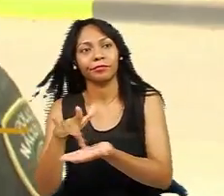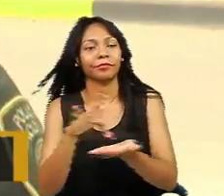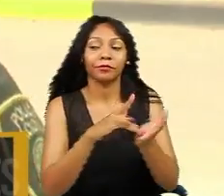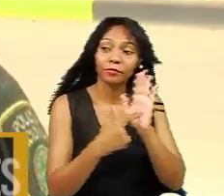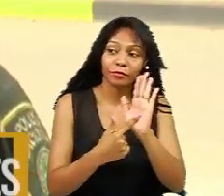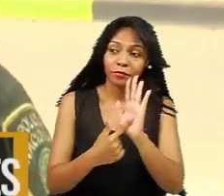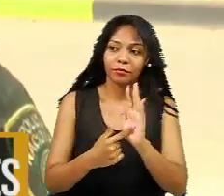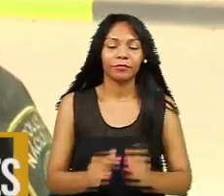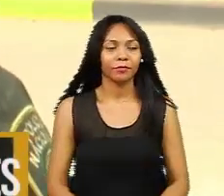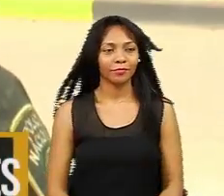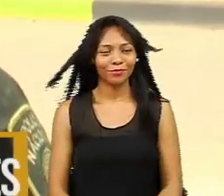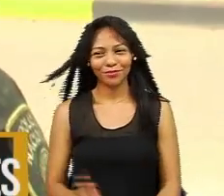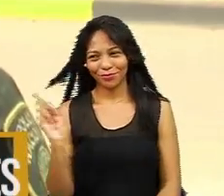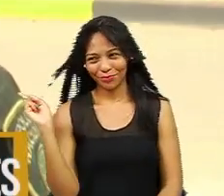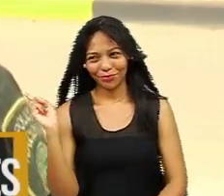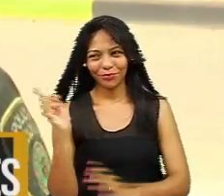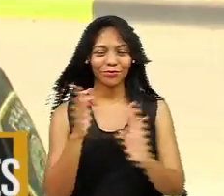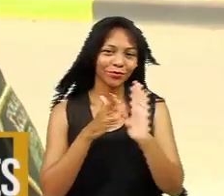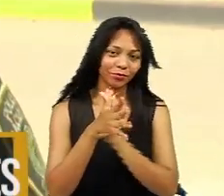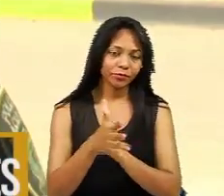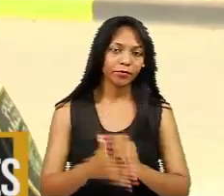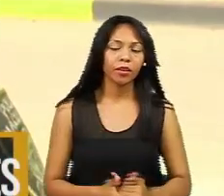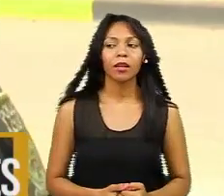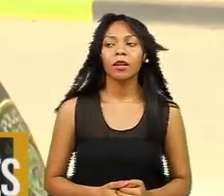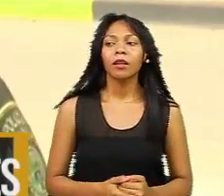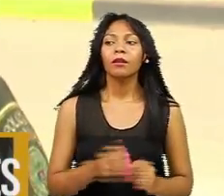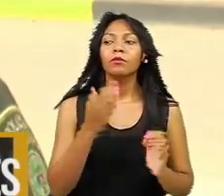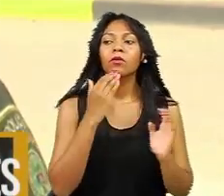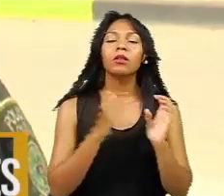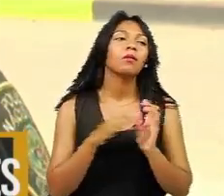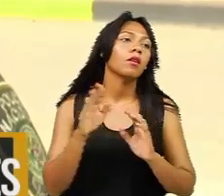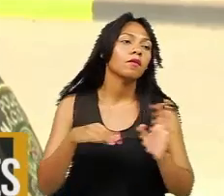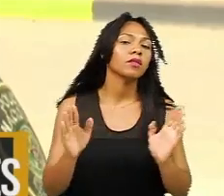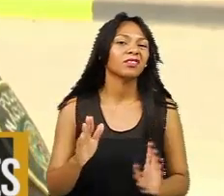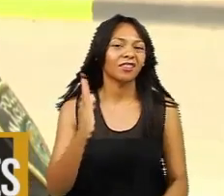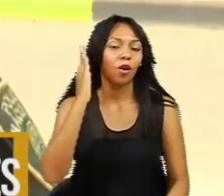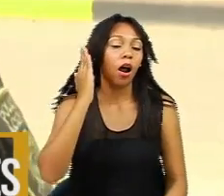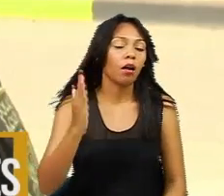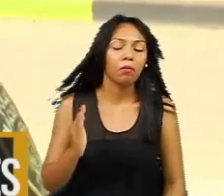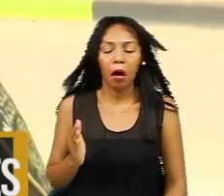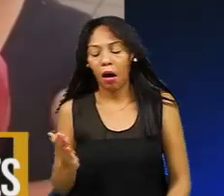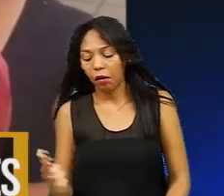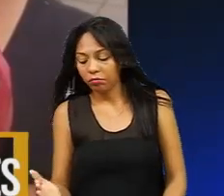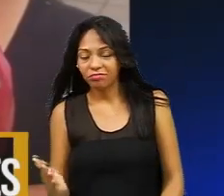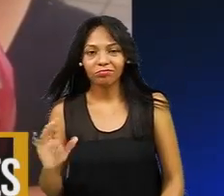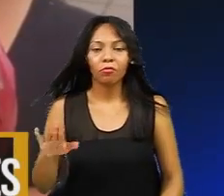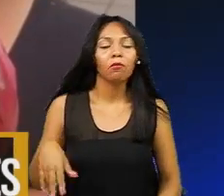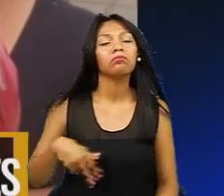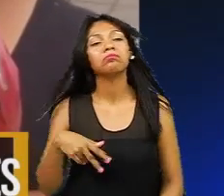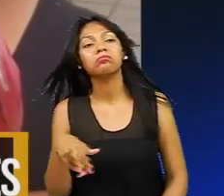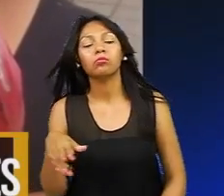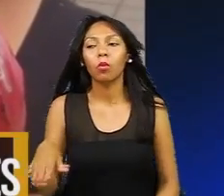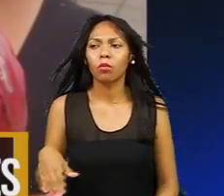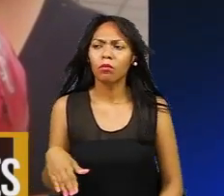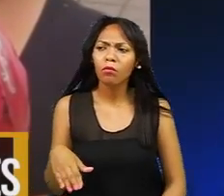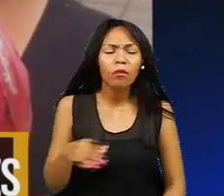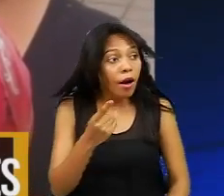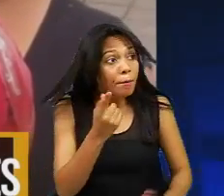básicamente aquellos celulares que de pronto están encontrando por ahí en la calle, cuando van transitando por las vías que le ofrecen,